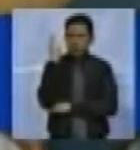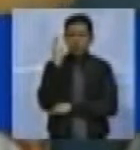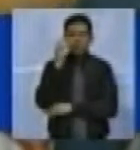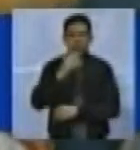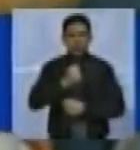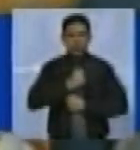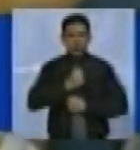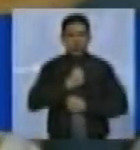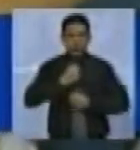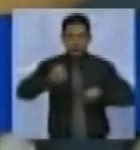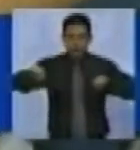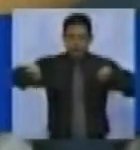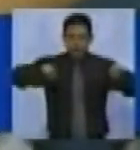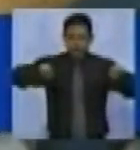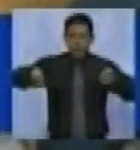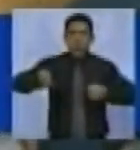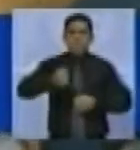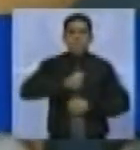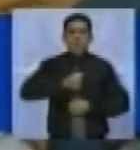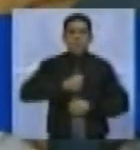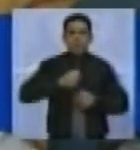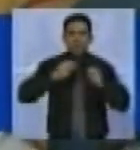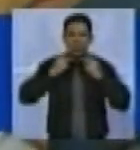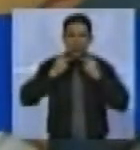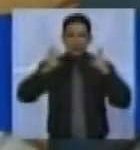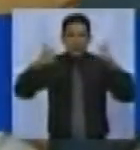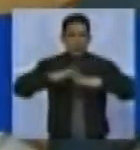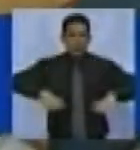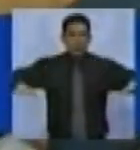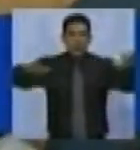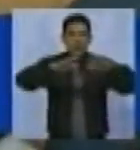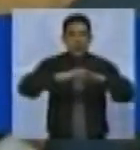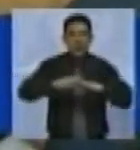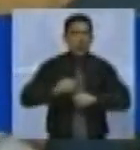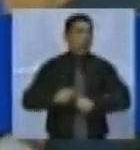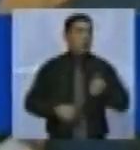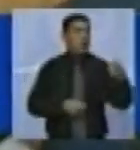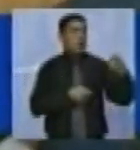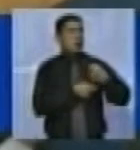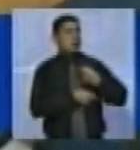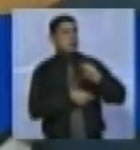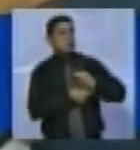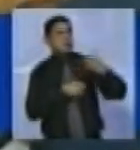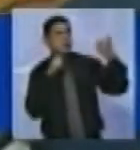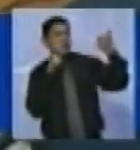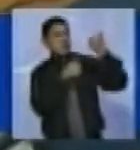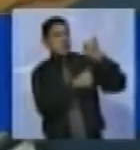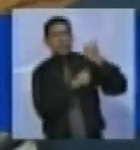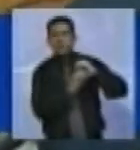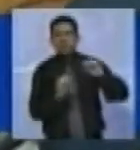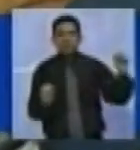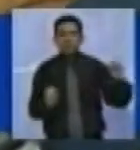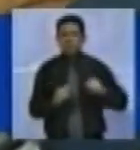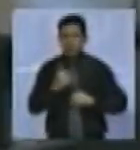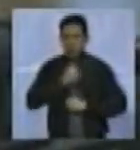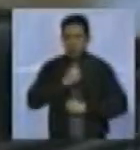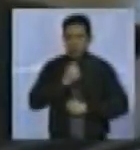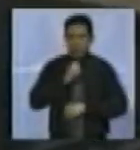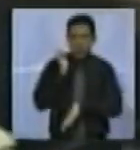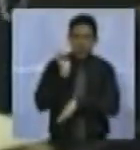normativas y sus regulaciones sobre la base del interés público y no sobre ningún tipo de intereses de potencias